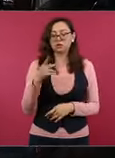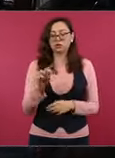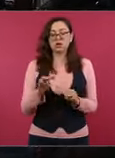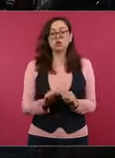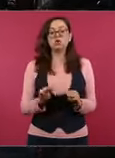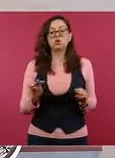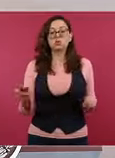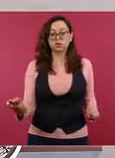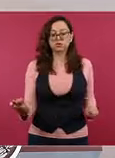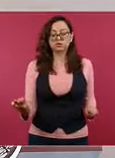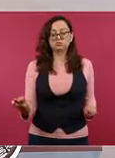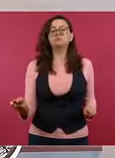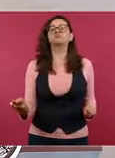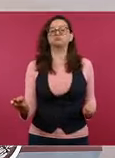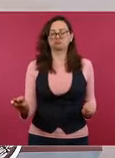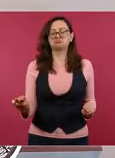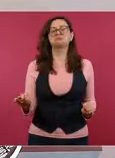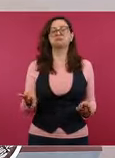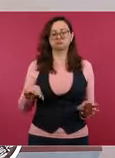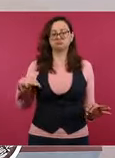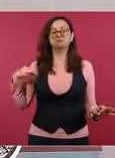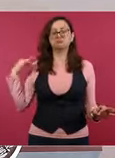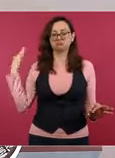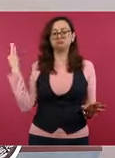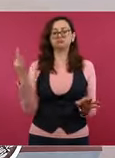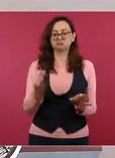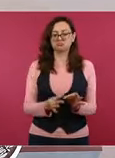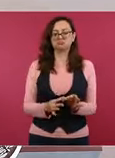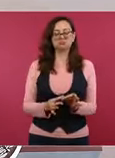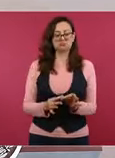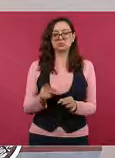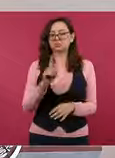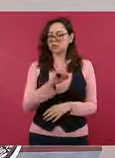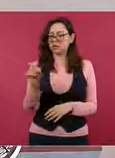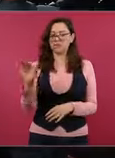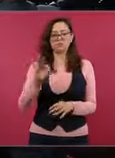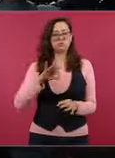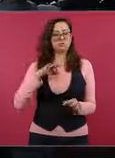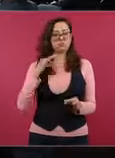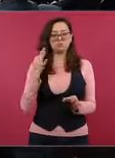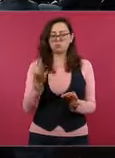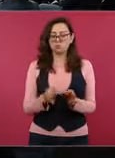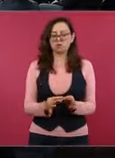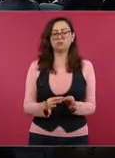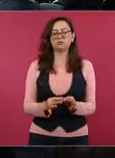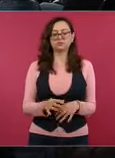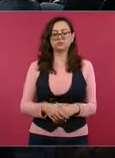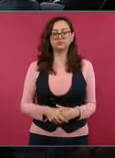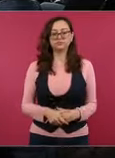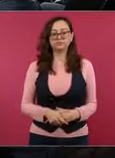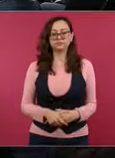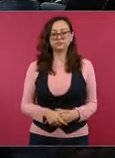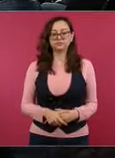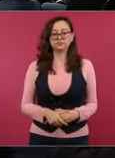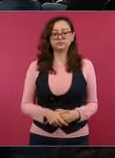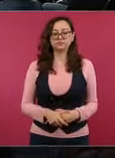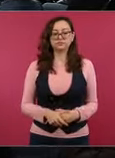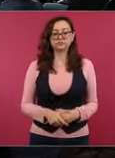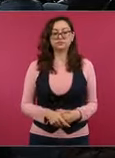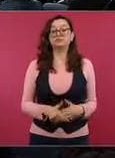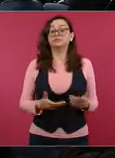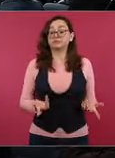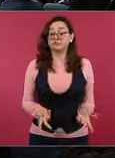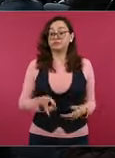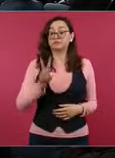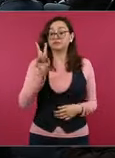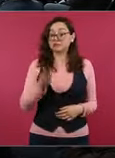y lo vamos a concluir, va a quedar terminado completamente. Y vaya que